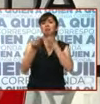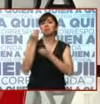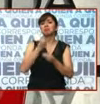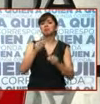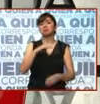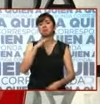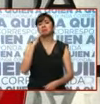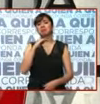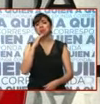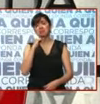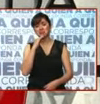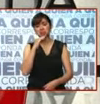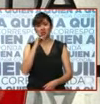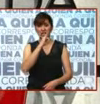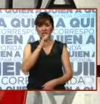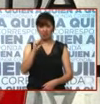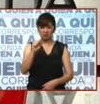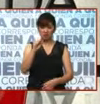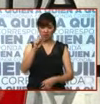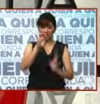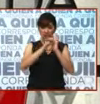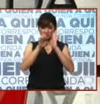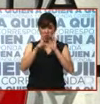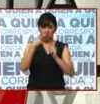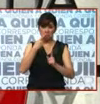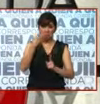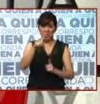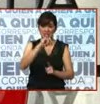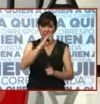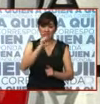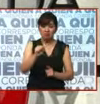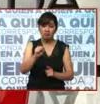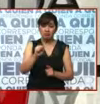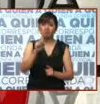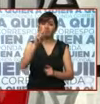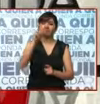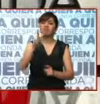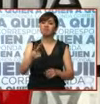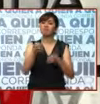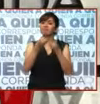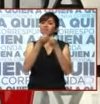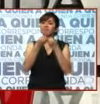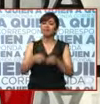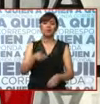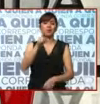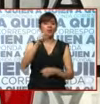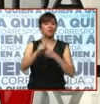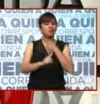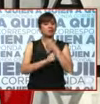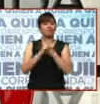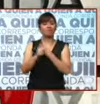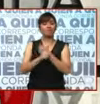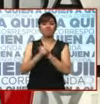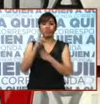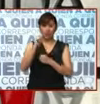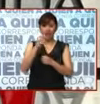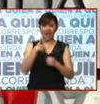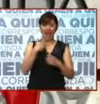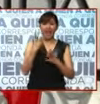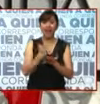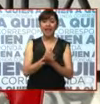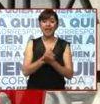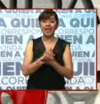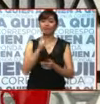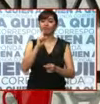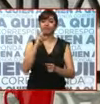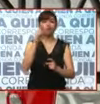todo. Un pleito con el IMSS es un pleito casi perdido, ¿eh? No, yo cuando dije perdido totalmente, puede usted llegar a ganar. Es